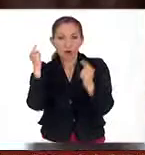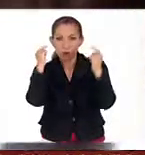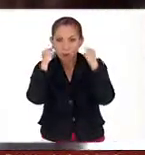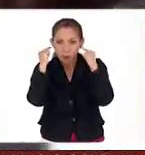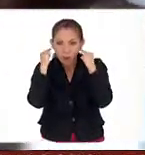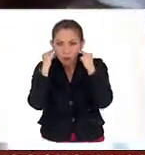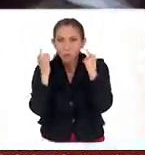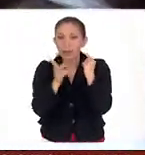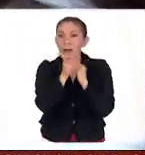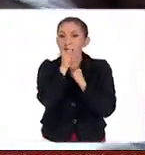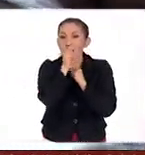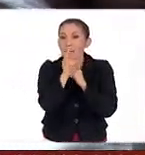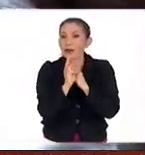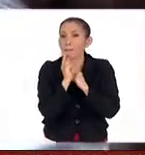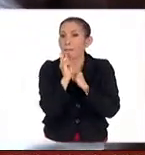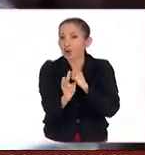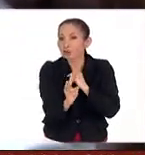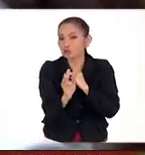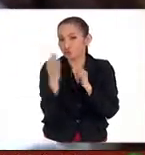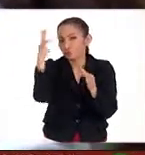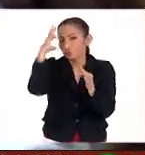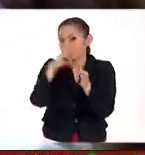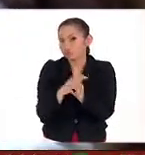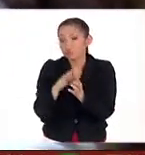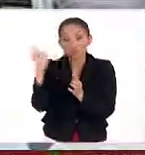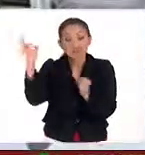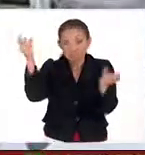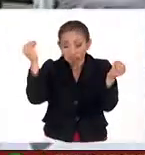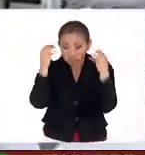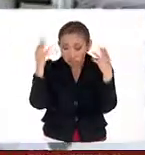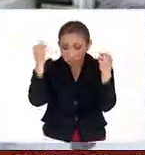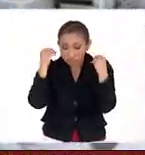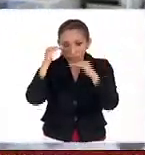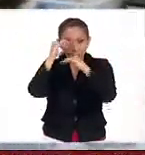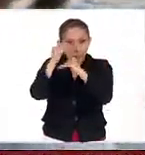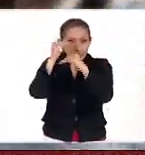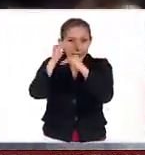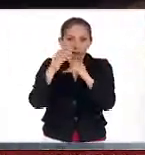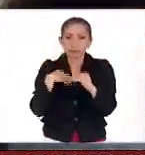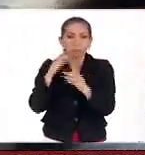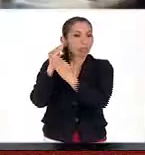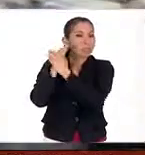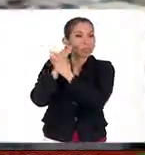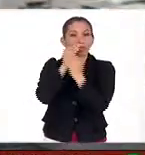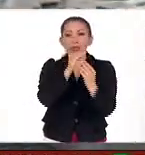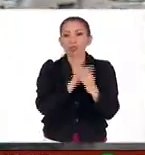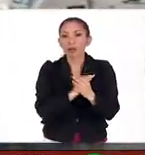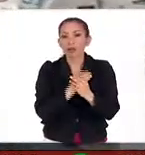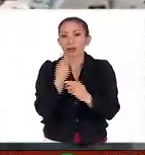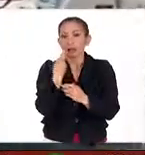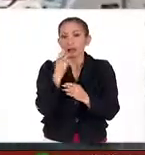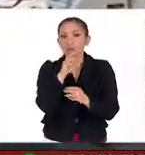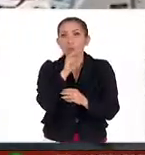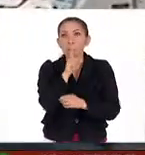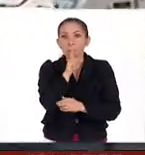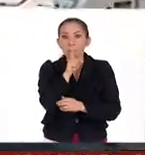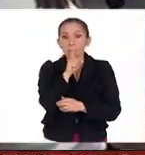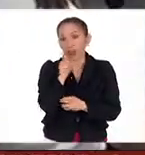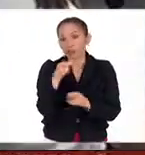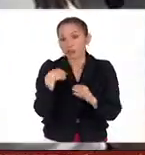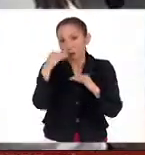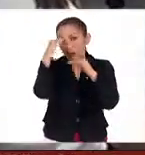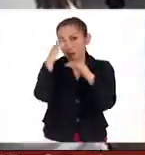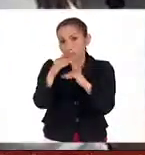a través de la palabra, a través de la voz. De otra manera, estamos limitando mucho el pensamiento, y esto es una cosa